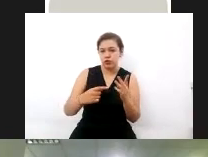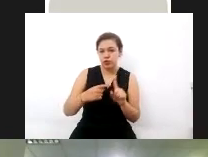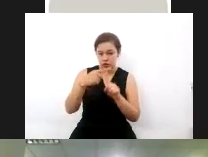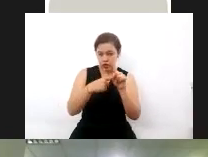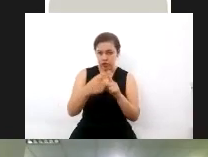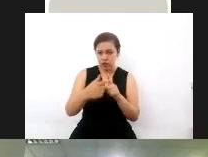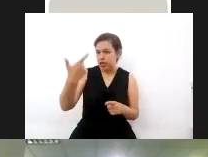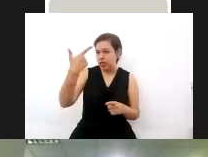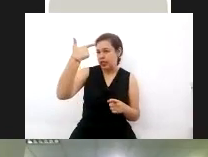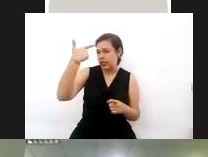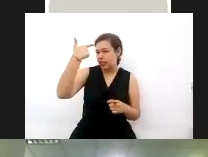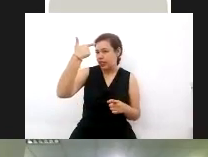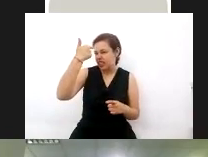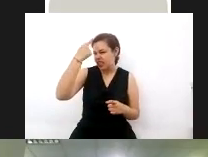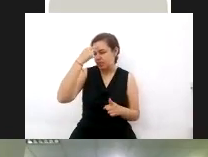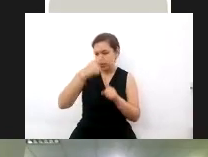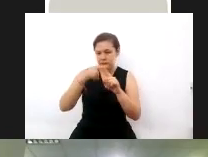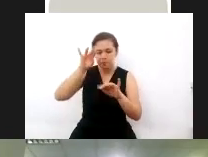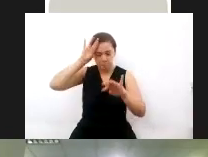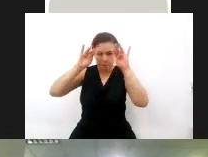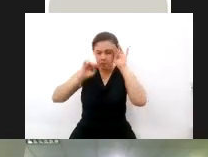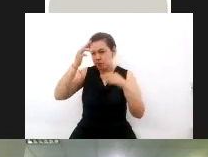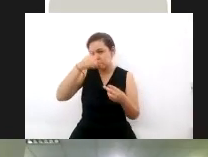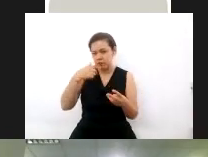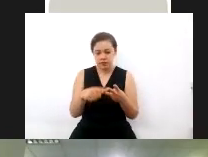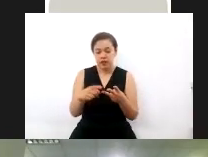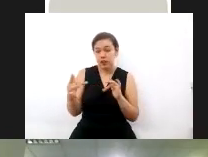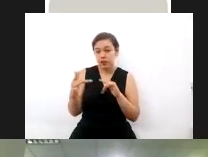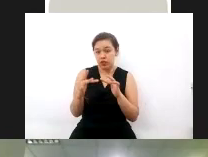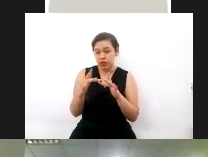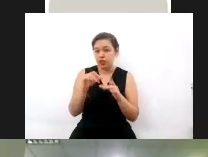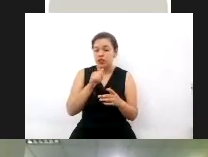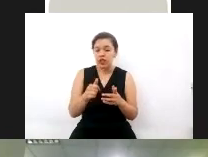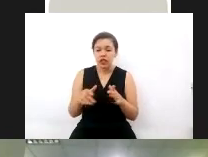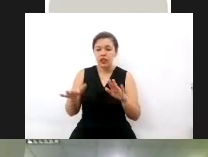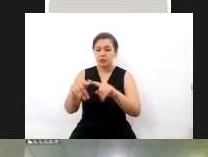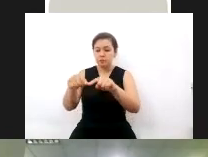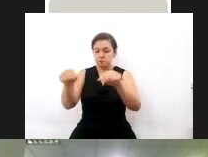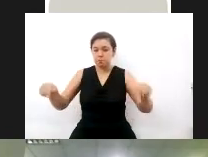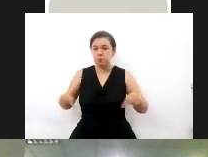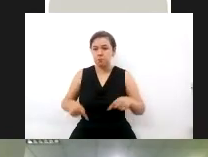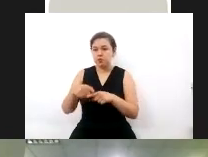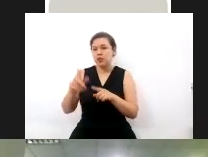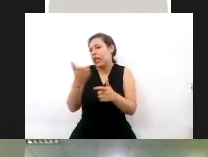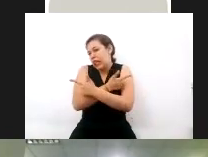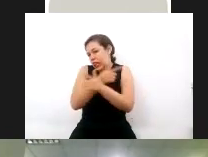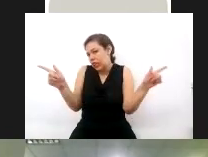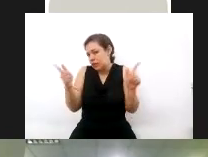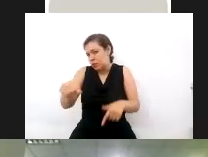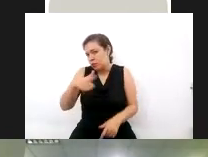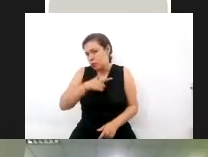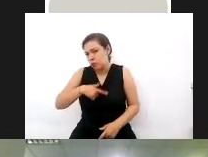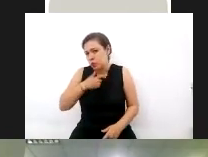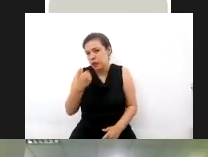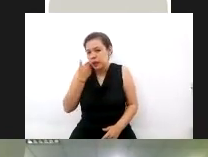con la persona que va a ingresar al lugar. El tapete puede ser en la modalidad que ustedes gusten, no hay ninguna